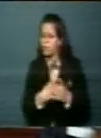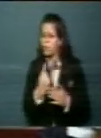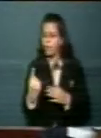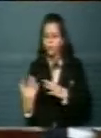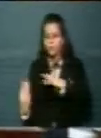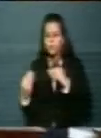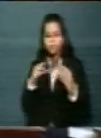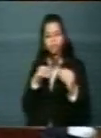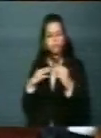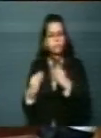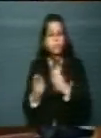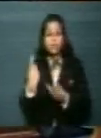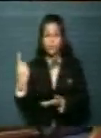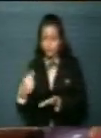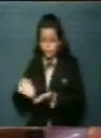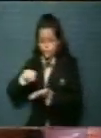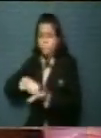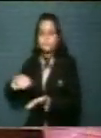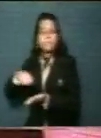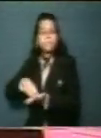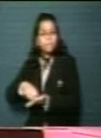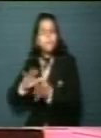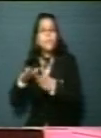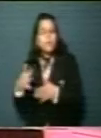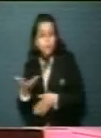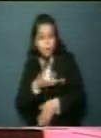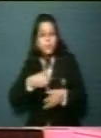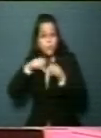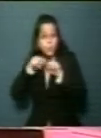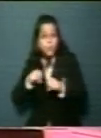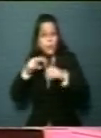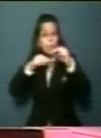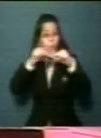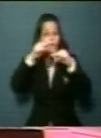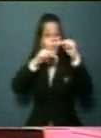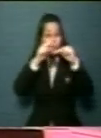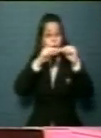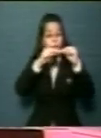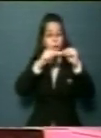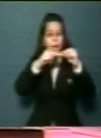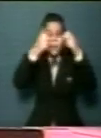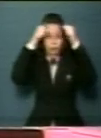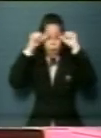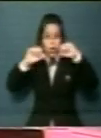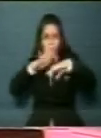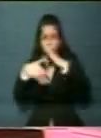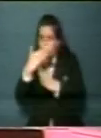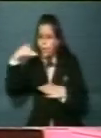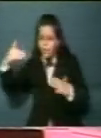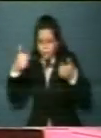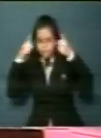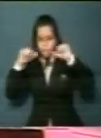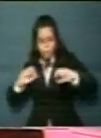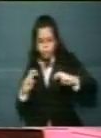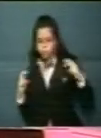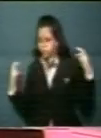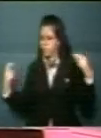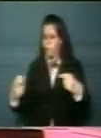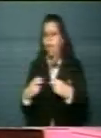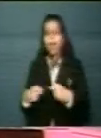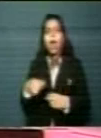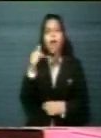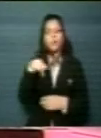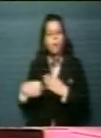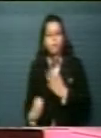los firmantes, con el fin de construir un gran consenso nacional para actualizar y